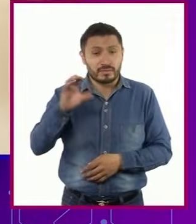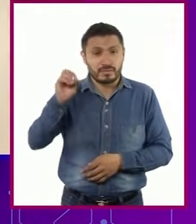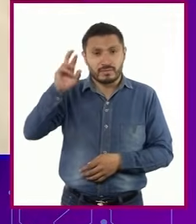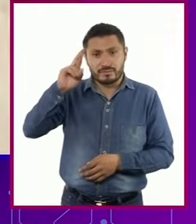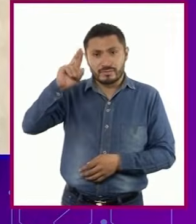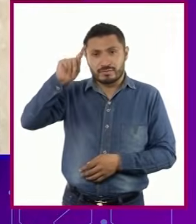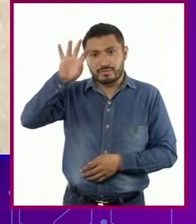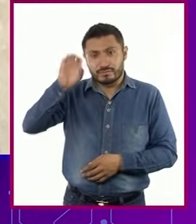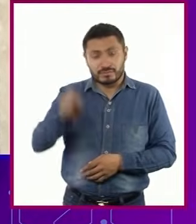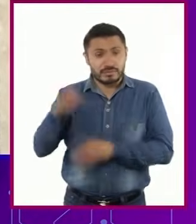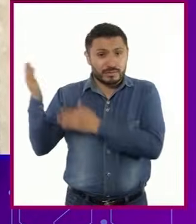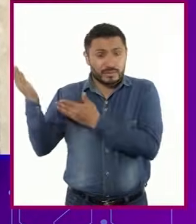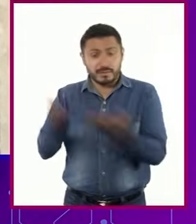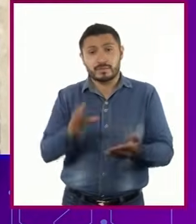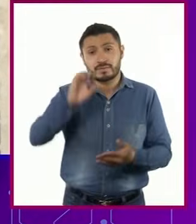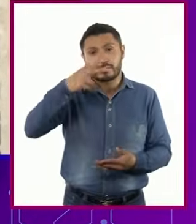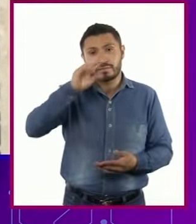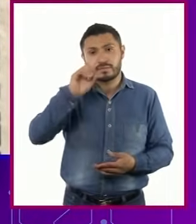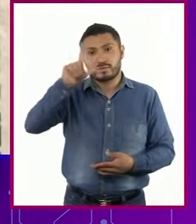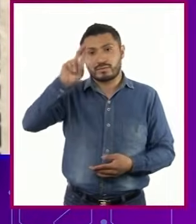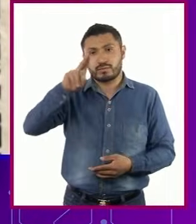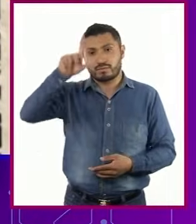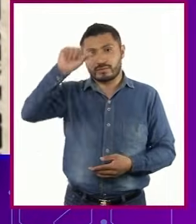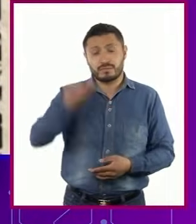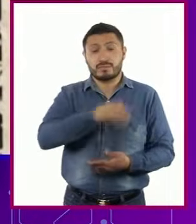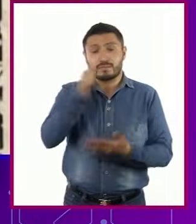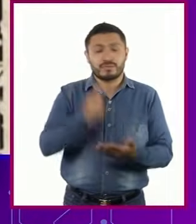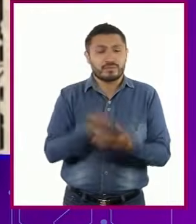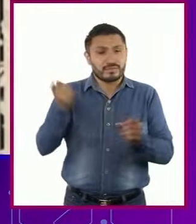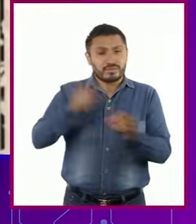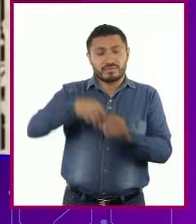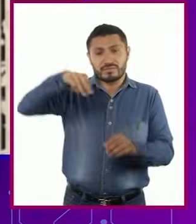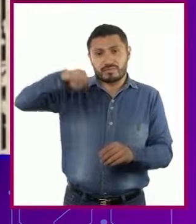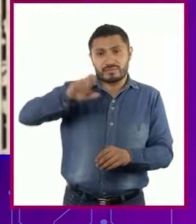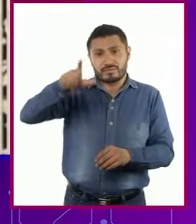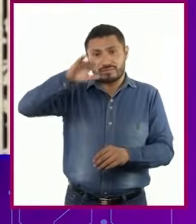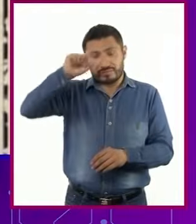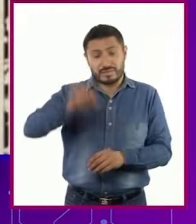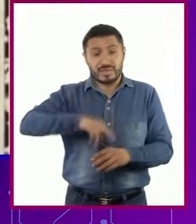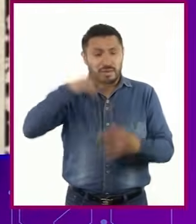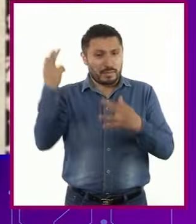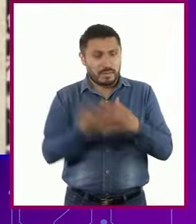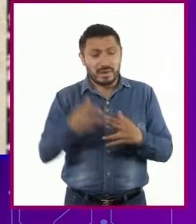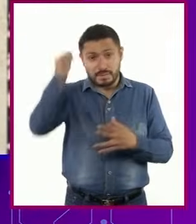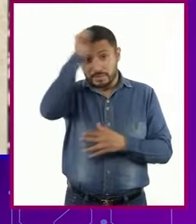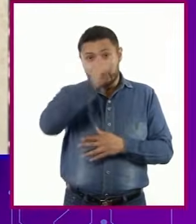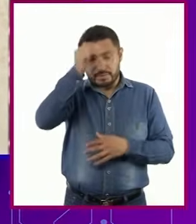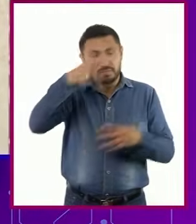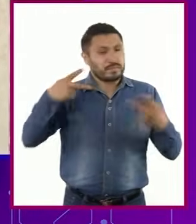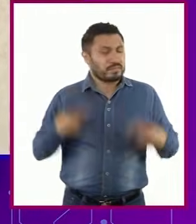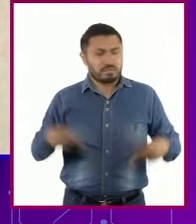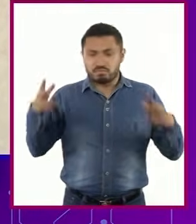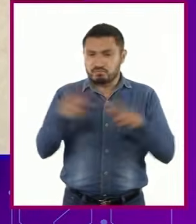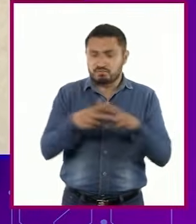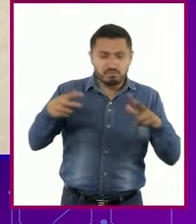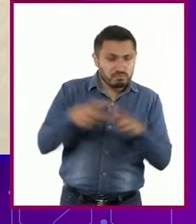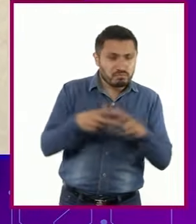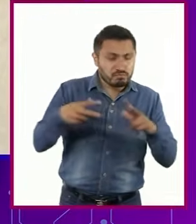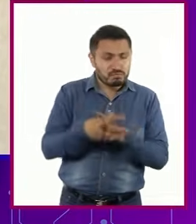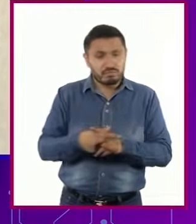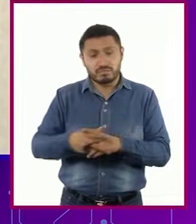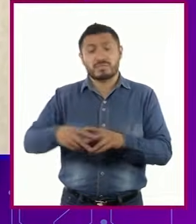Cortés llegó a Cholula, ciudad aliada de los mexicas, donde mataron a los sacerdotes y a los guerreros, que